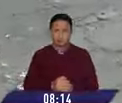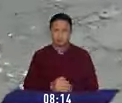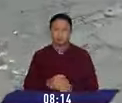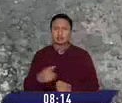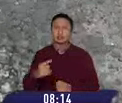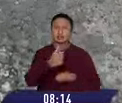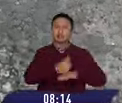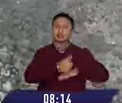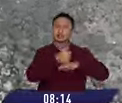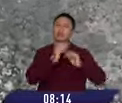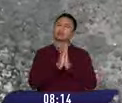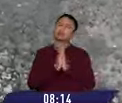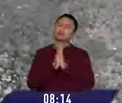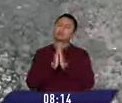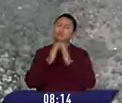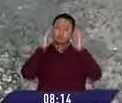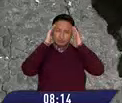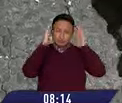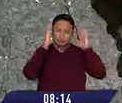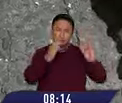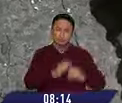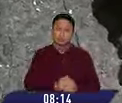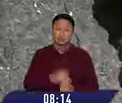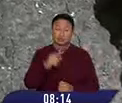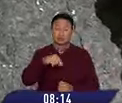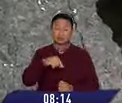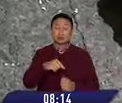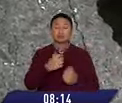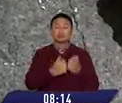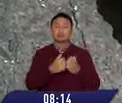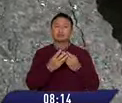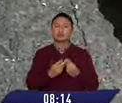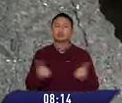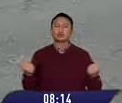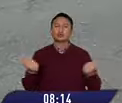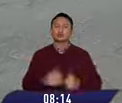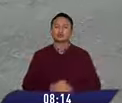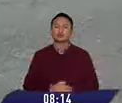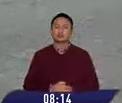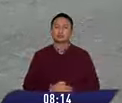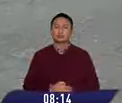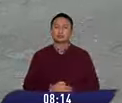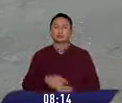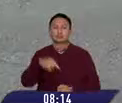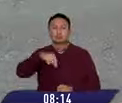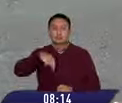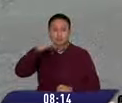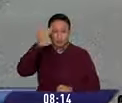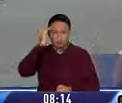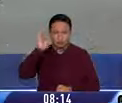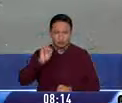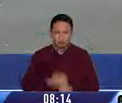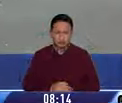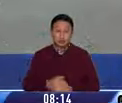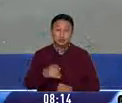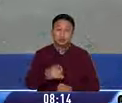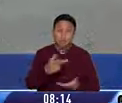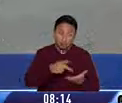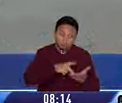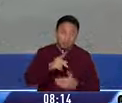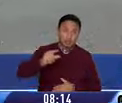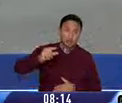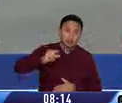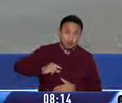las autoridades competentes y demandar una solución urgente. Que se preocupen ya que ganan su sueldo, porque